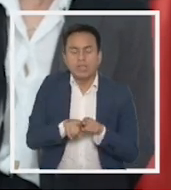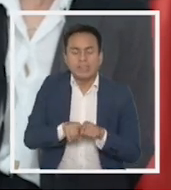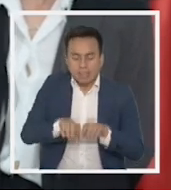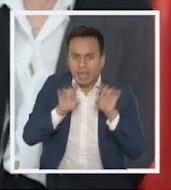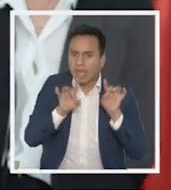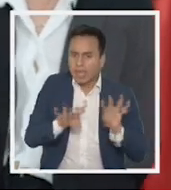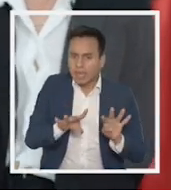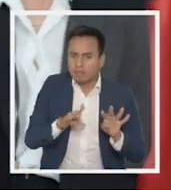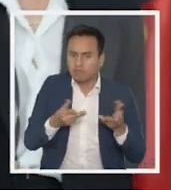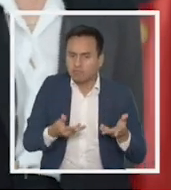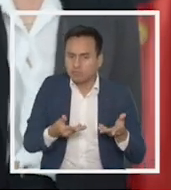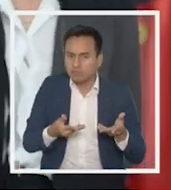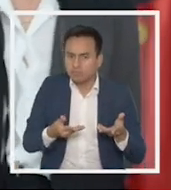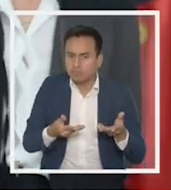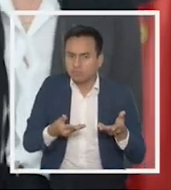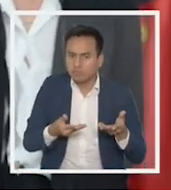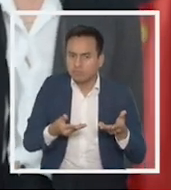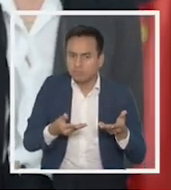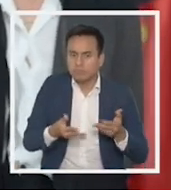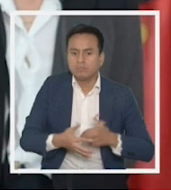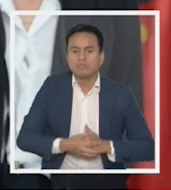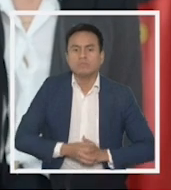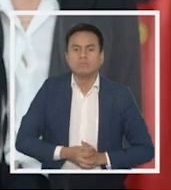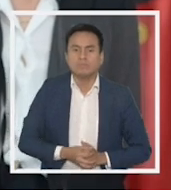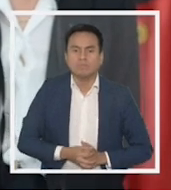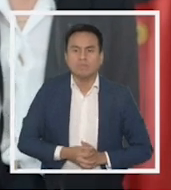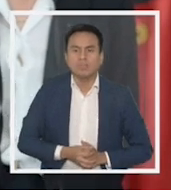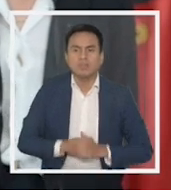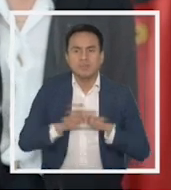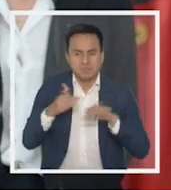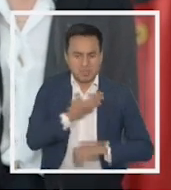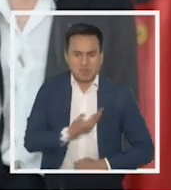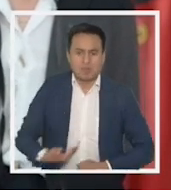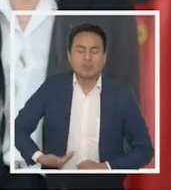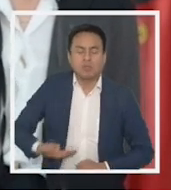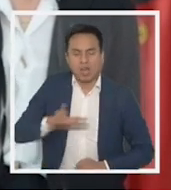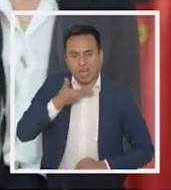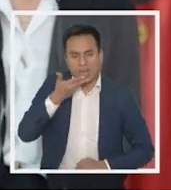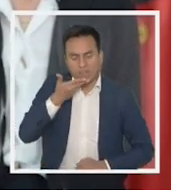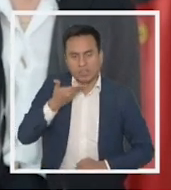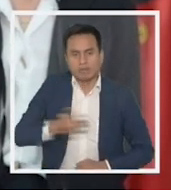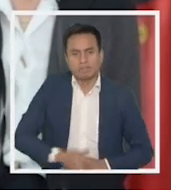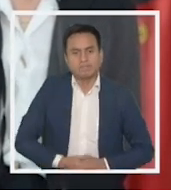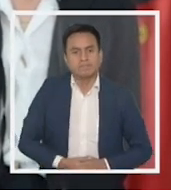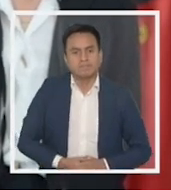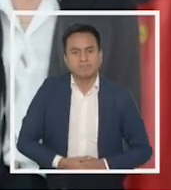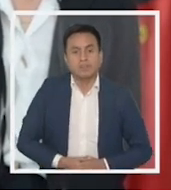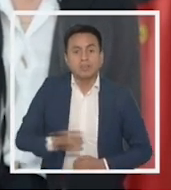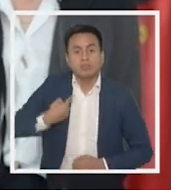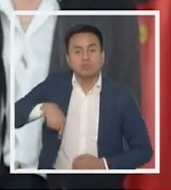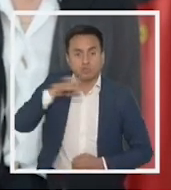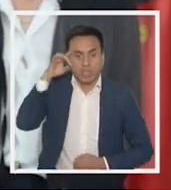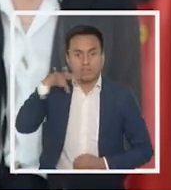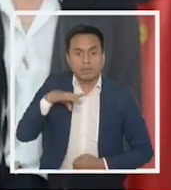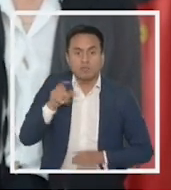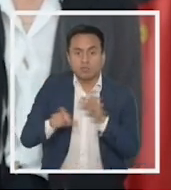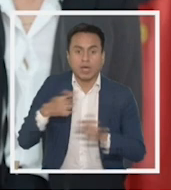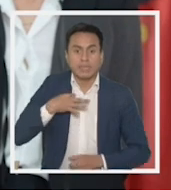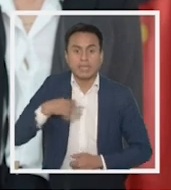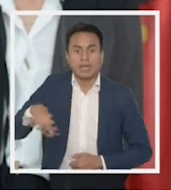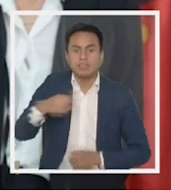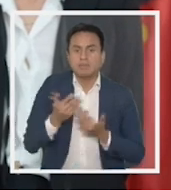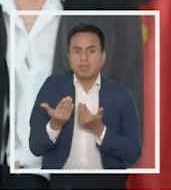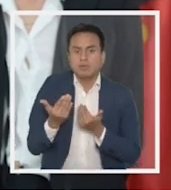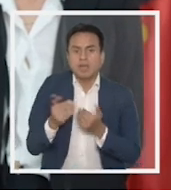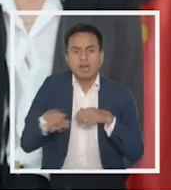como este gobierno va a hablar. Sabemos que la ciudadanía espera de nosotros una acción rápida, decidida, que también